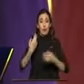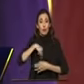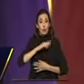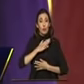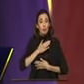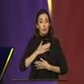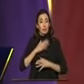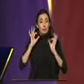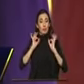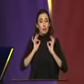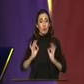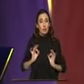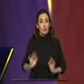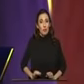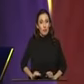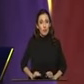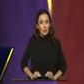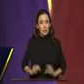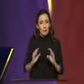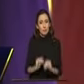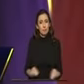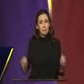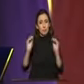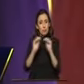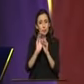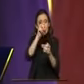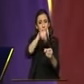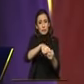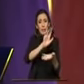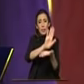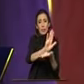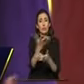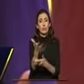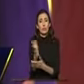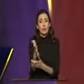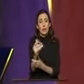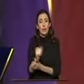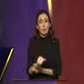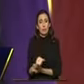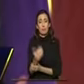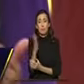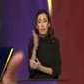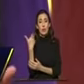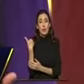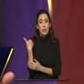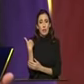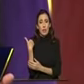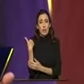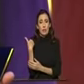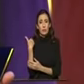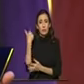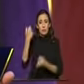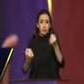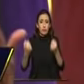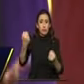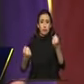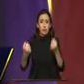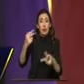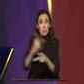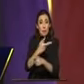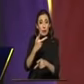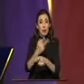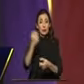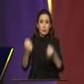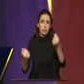choferes profesionales, más de la mitad, no estaban afiliados al IES. No estaban ellos, que corren tanto riesgo y que